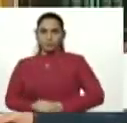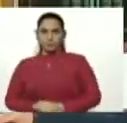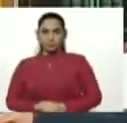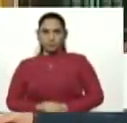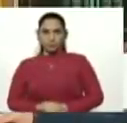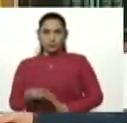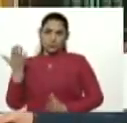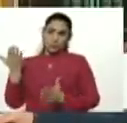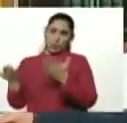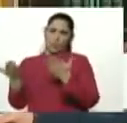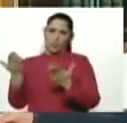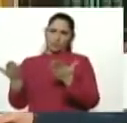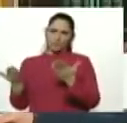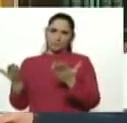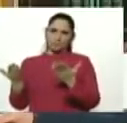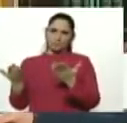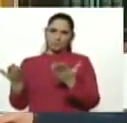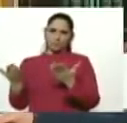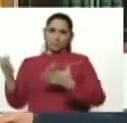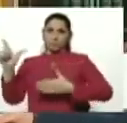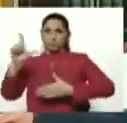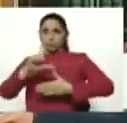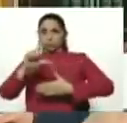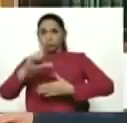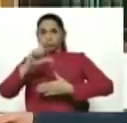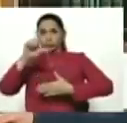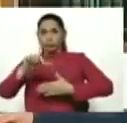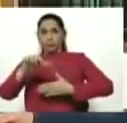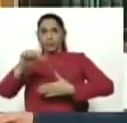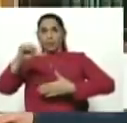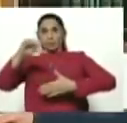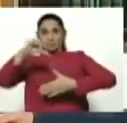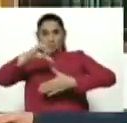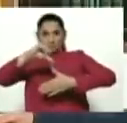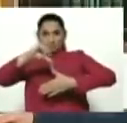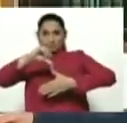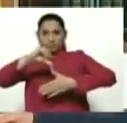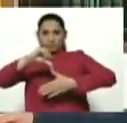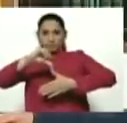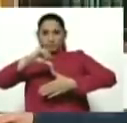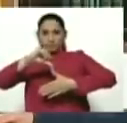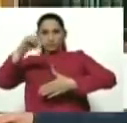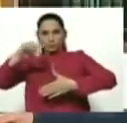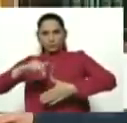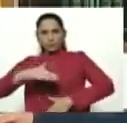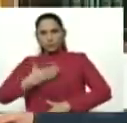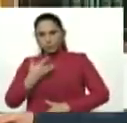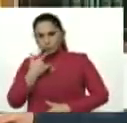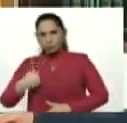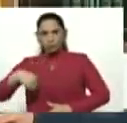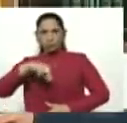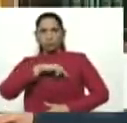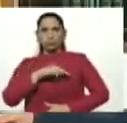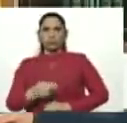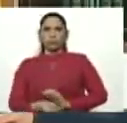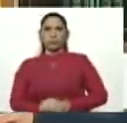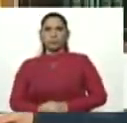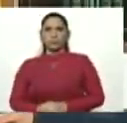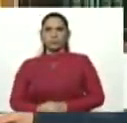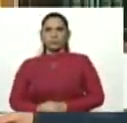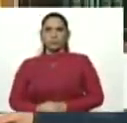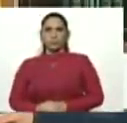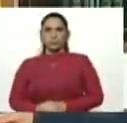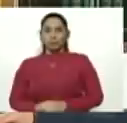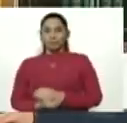en comparación con América Latina y América del Sur. Hoy podemos nosotros decir que